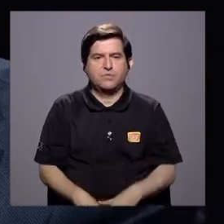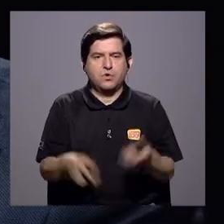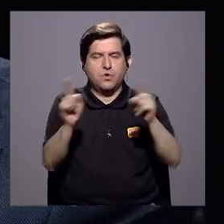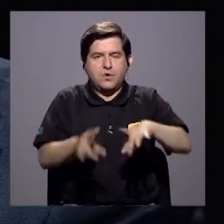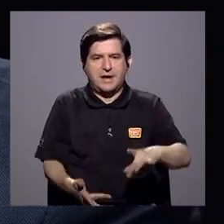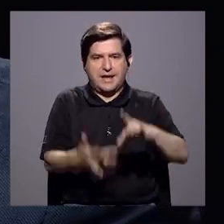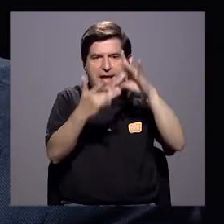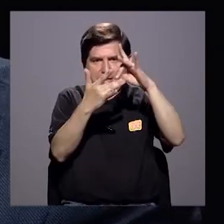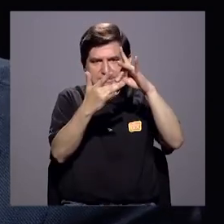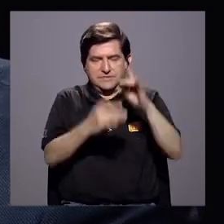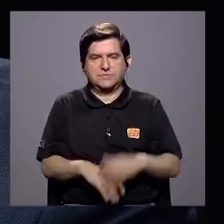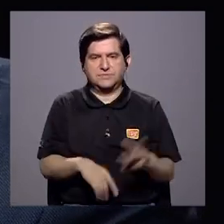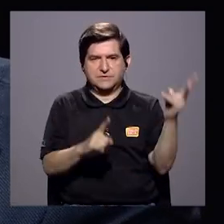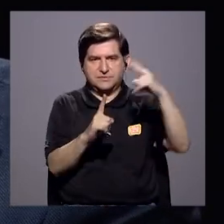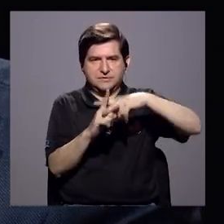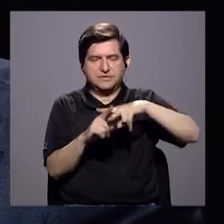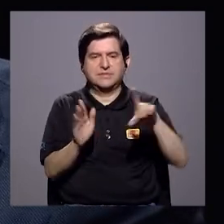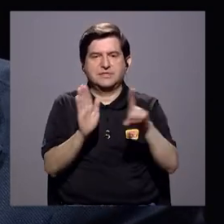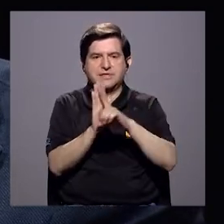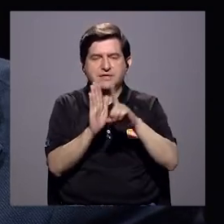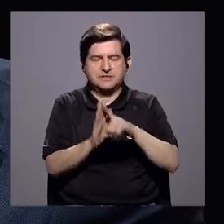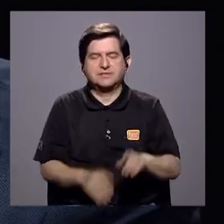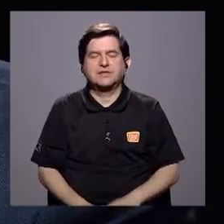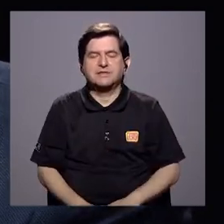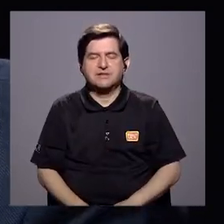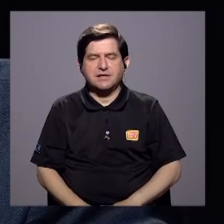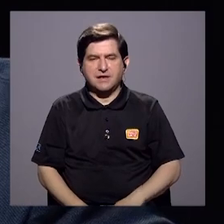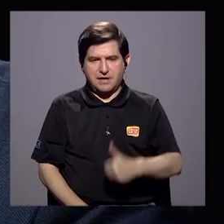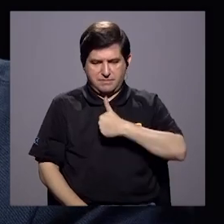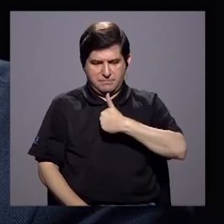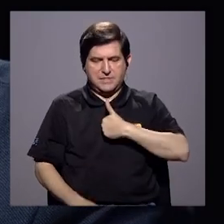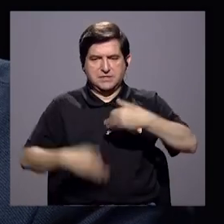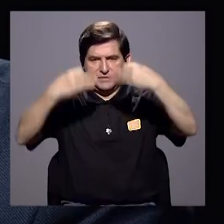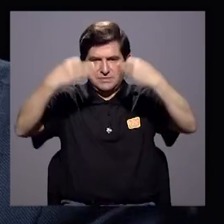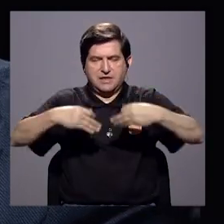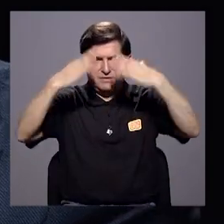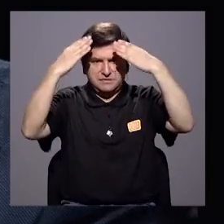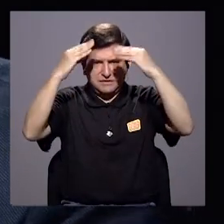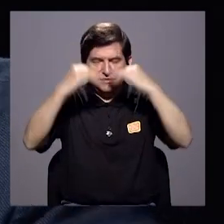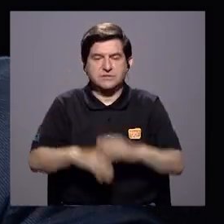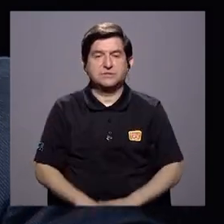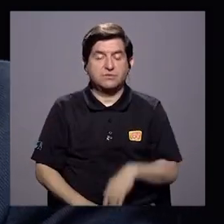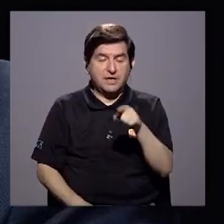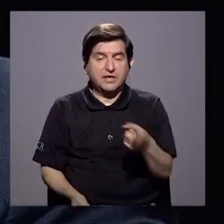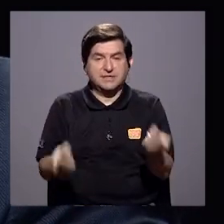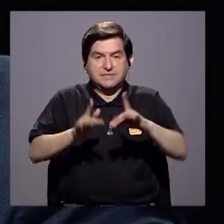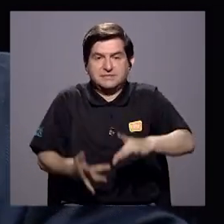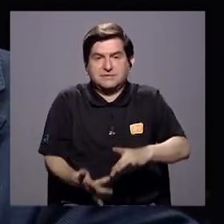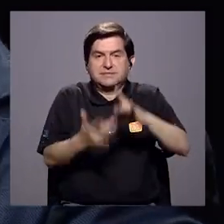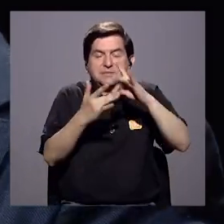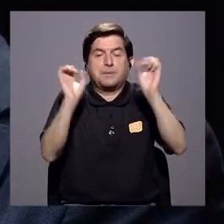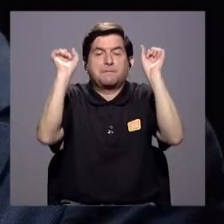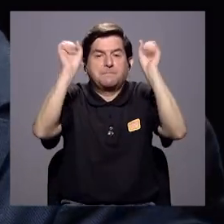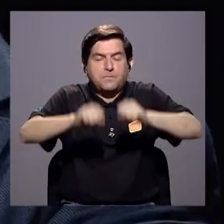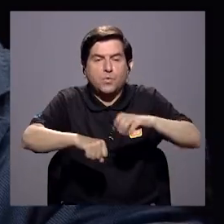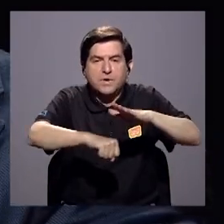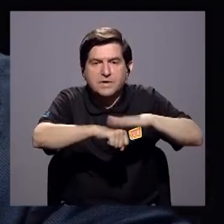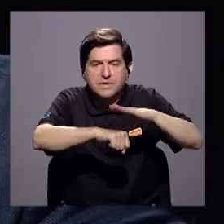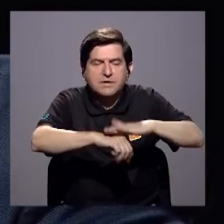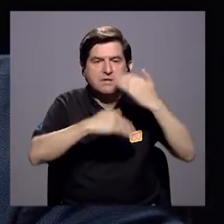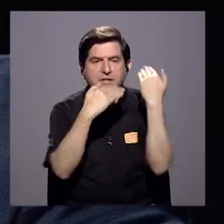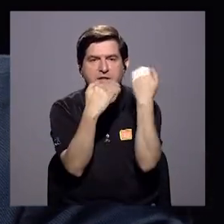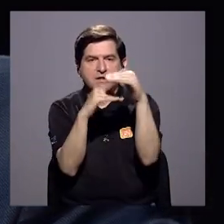al ejercicio del derecho de autodeterminación informativa esas excepciones se pueden dar y permiten